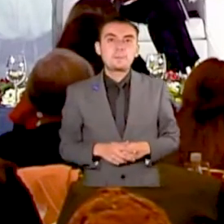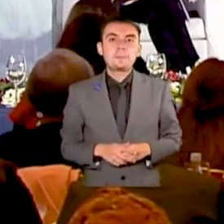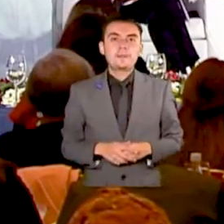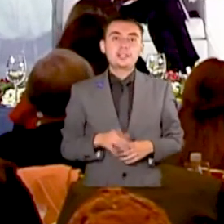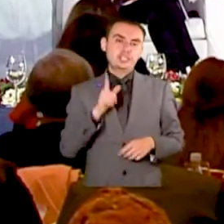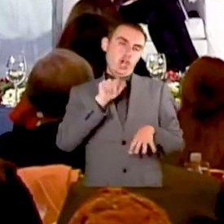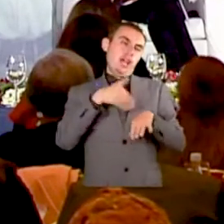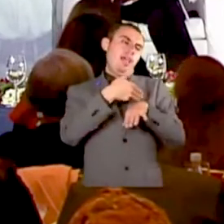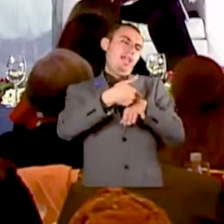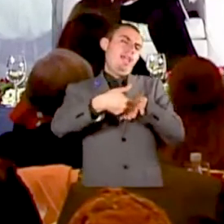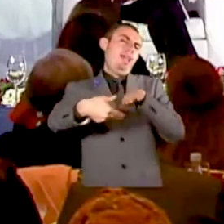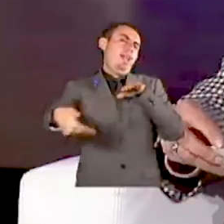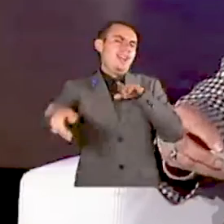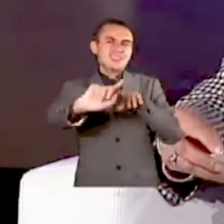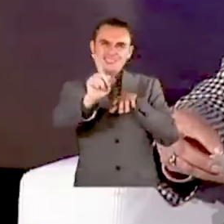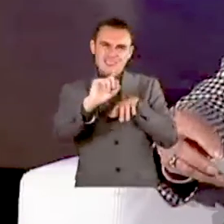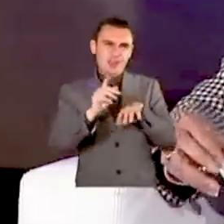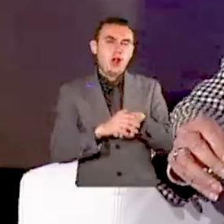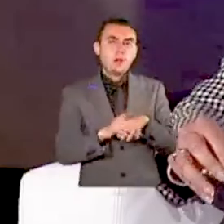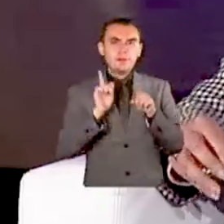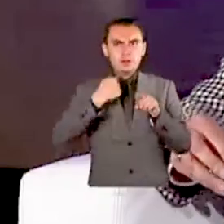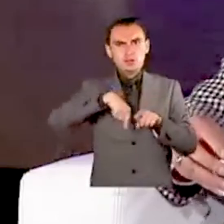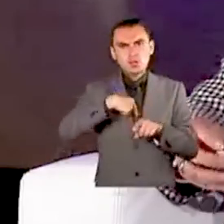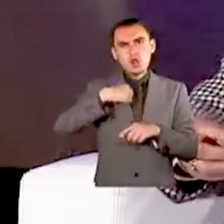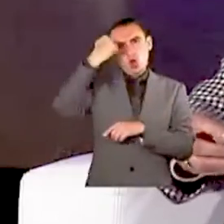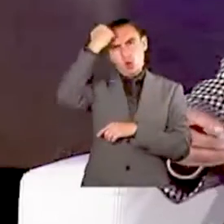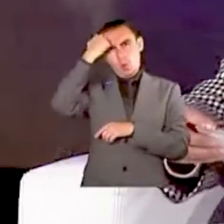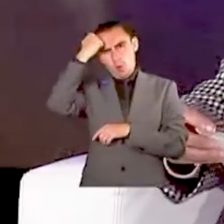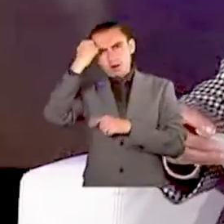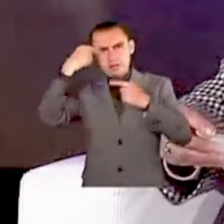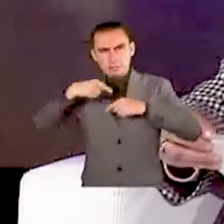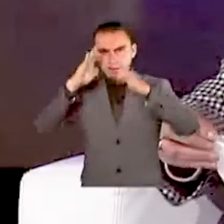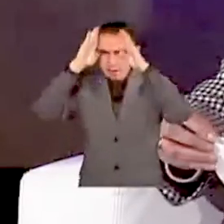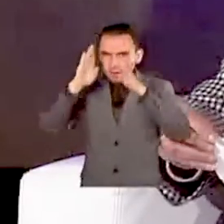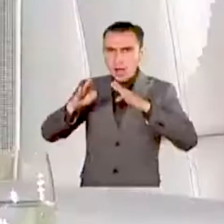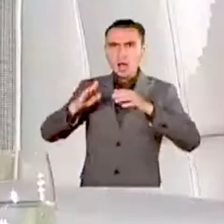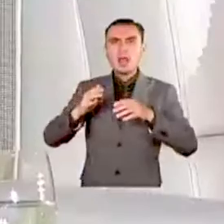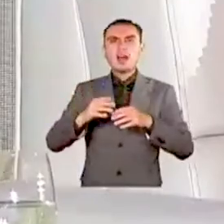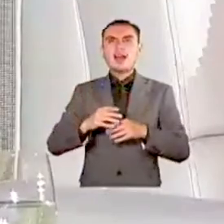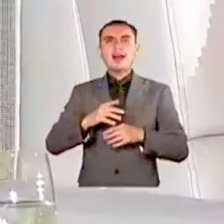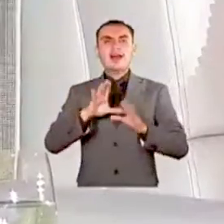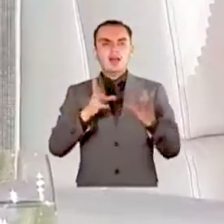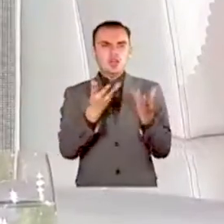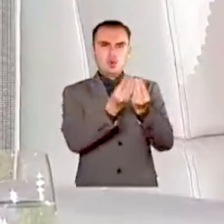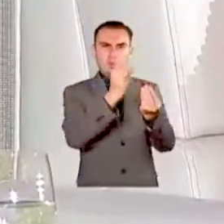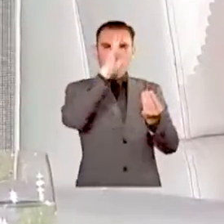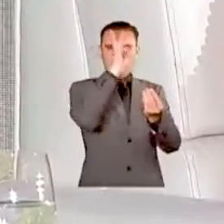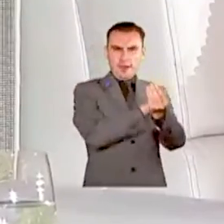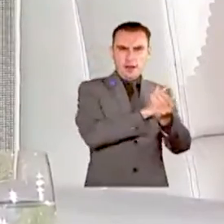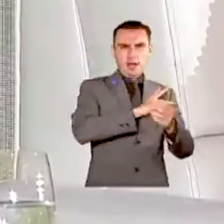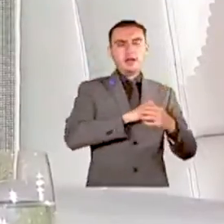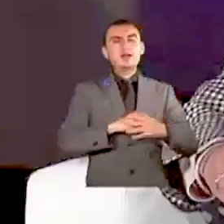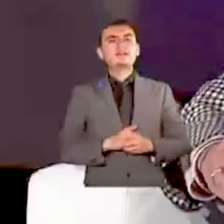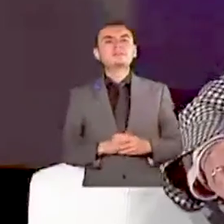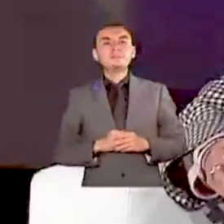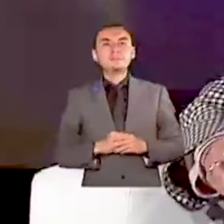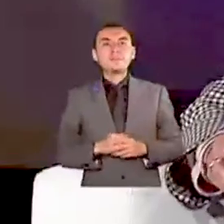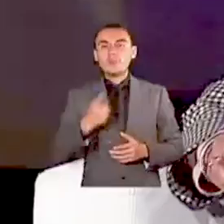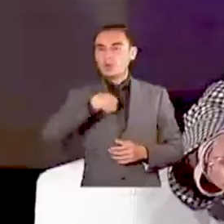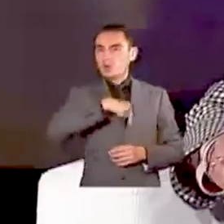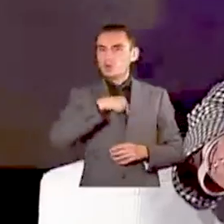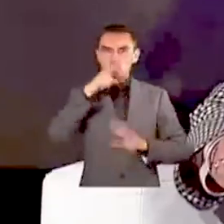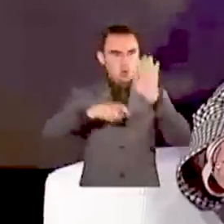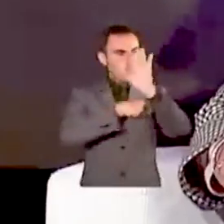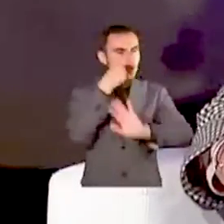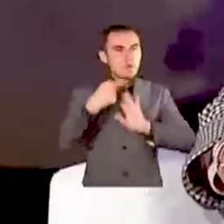no me quiero extender, atendemos al magisterio totalmente, atendemos a las fuerzas militares, atendemos todos